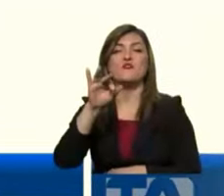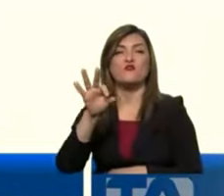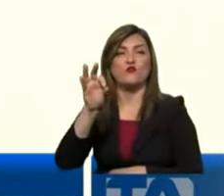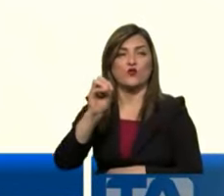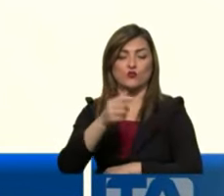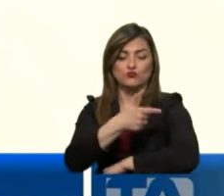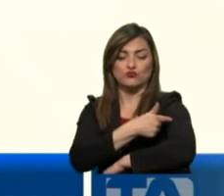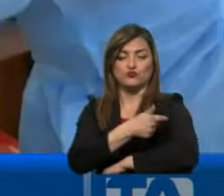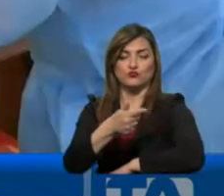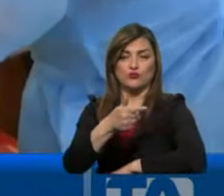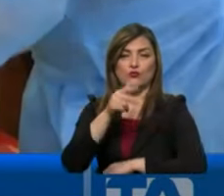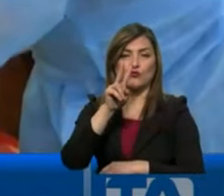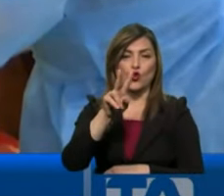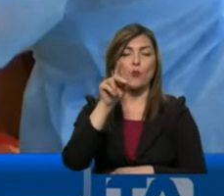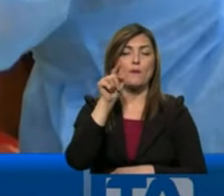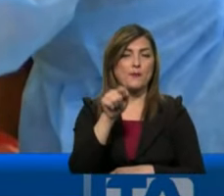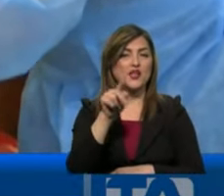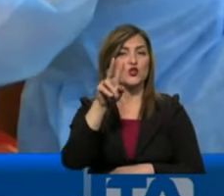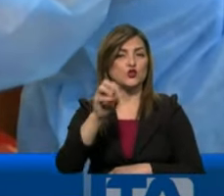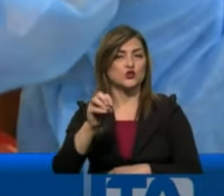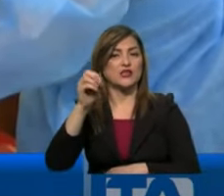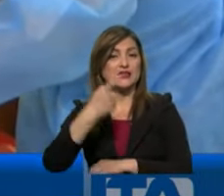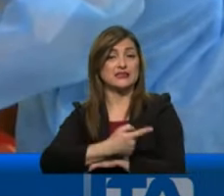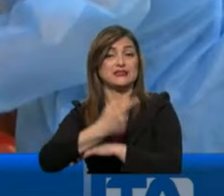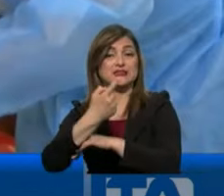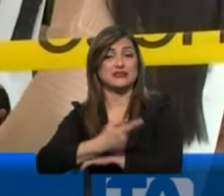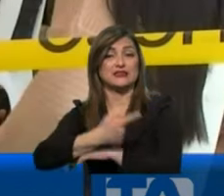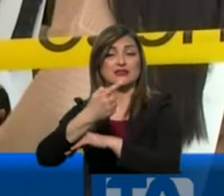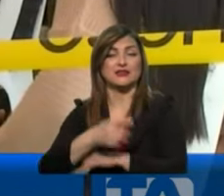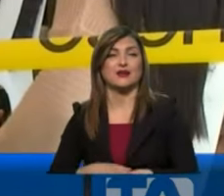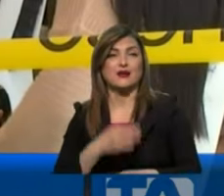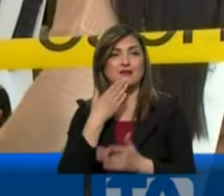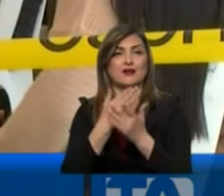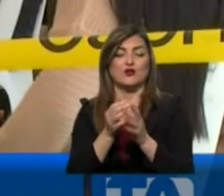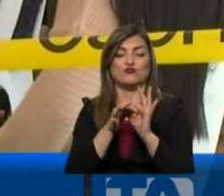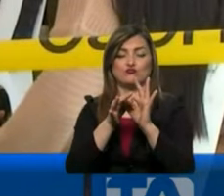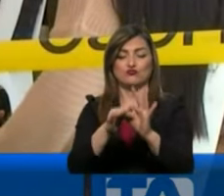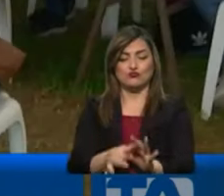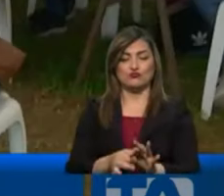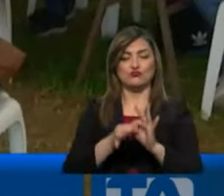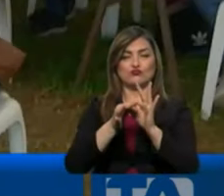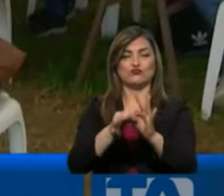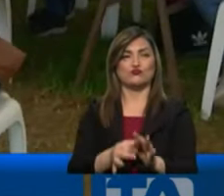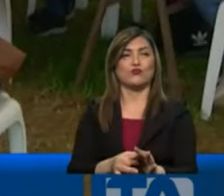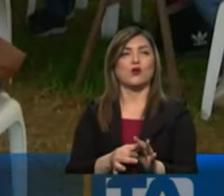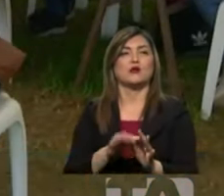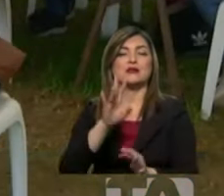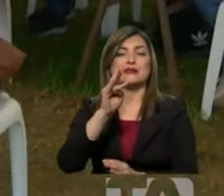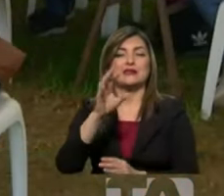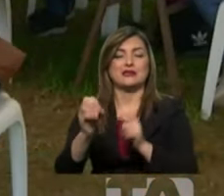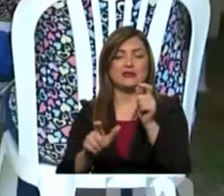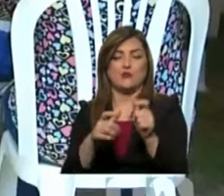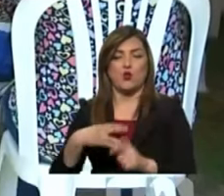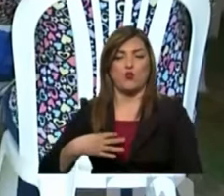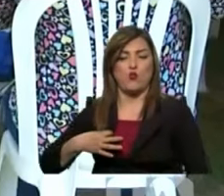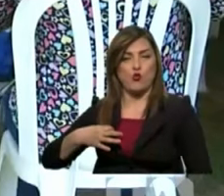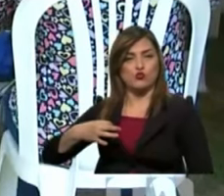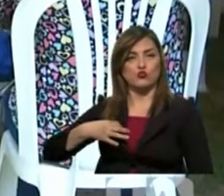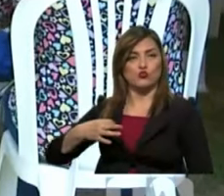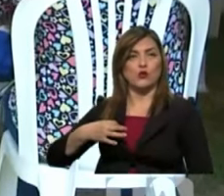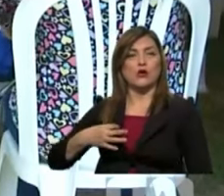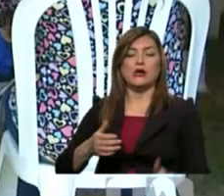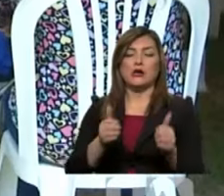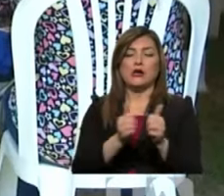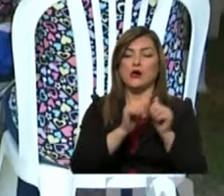se aplican alrededor de 2.200 dosis diarias, gracias a la colaboración de alrededor de 70 personas que rotan en